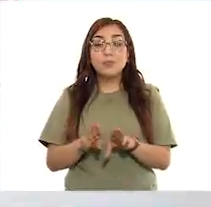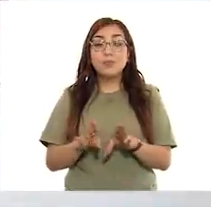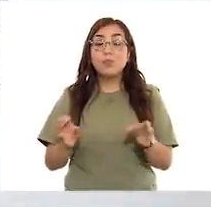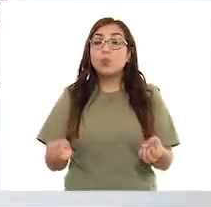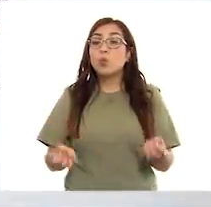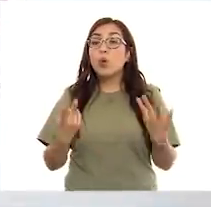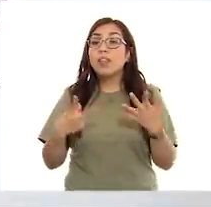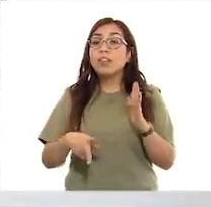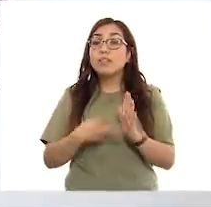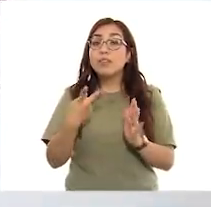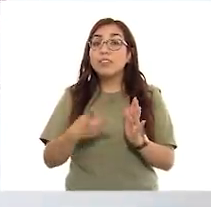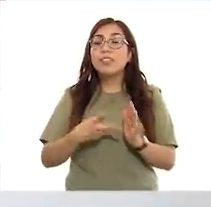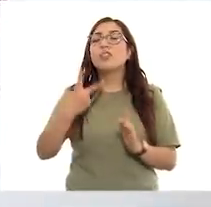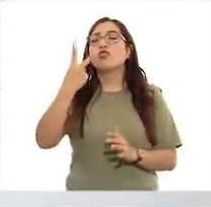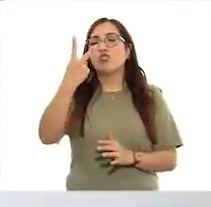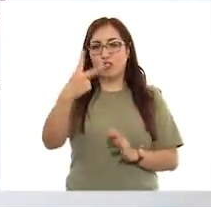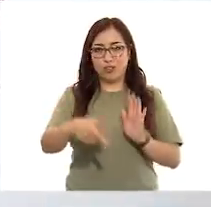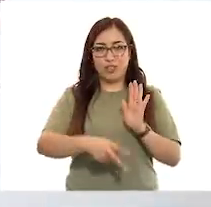dos.